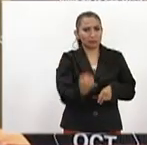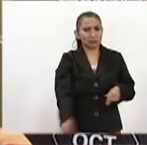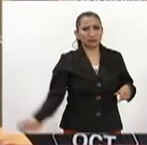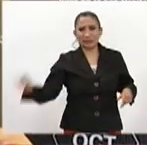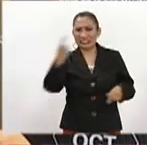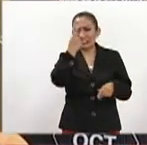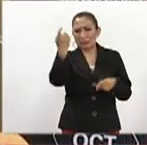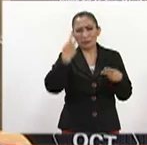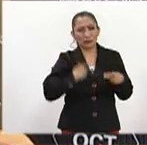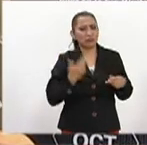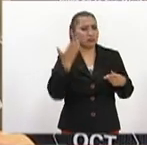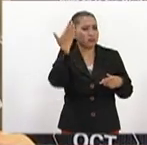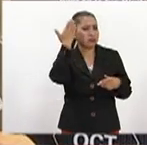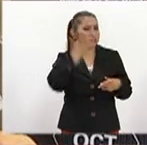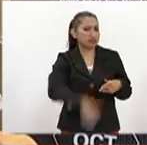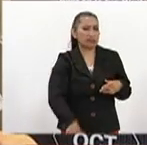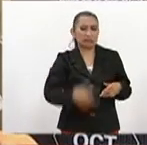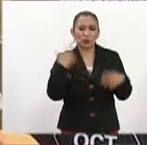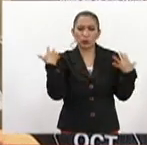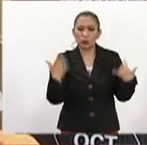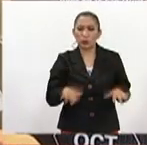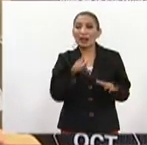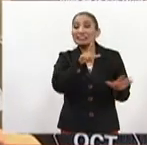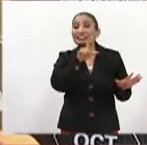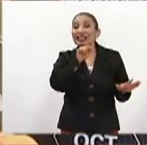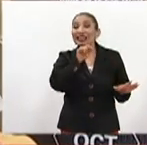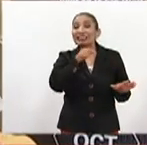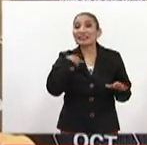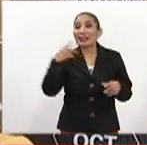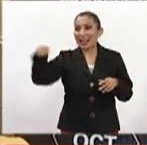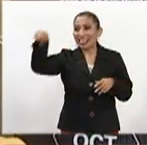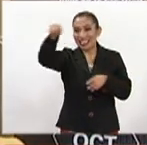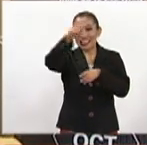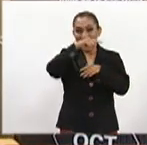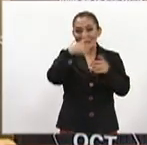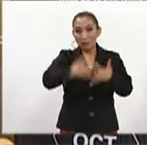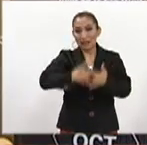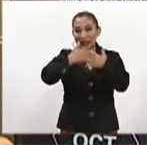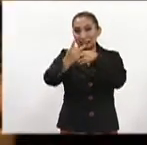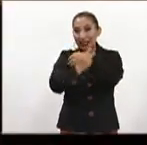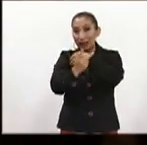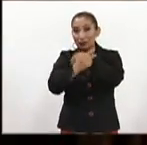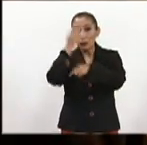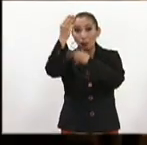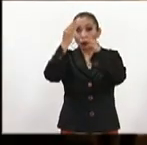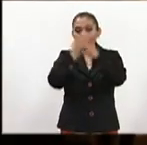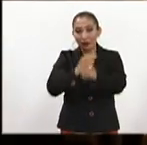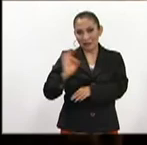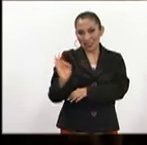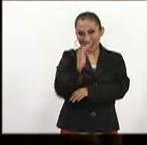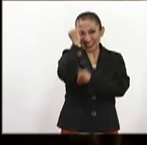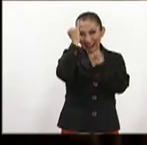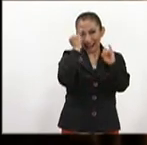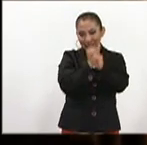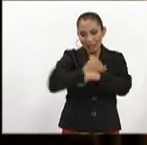de 100 profesionales de cerca de 70 televisoras de todo el mundo. La Federación Internacional de Archivos de